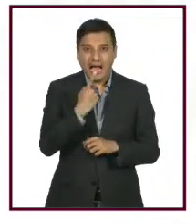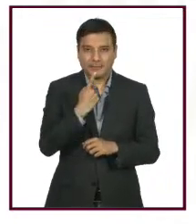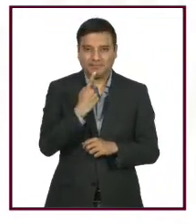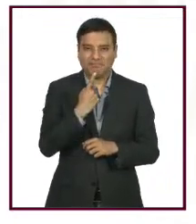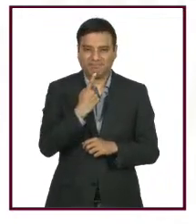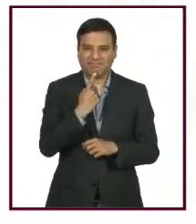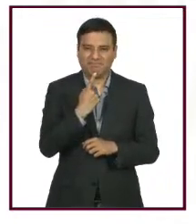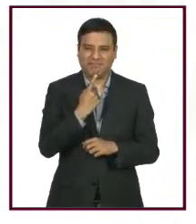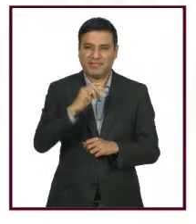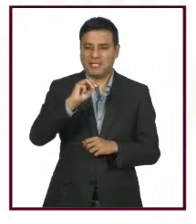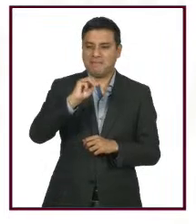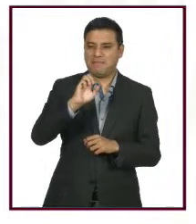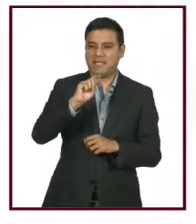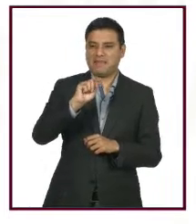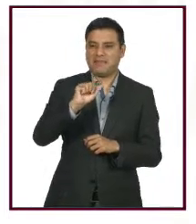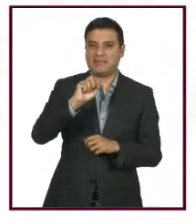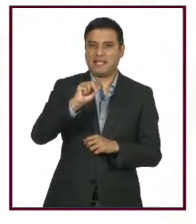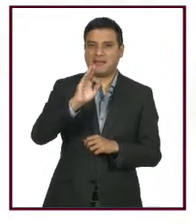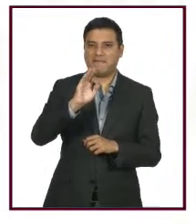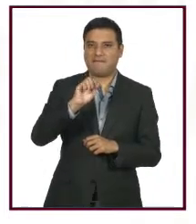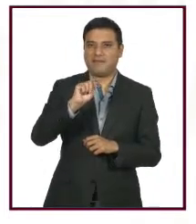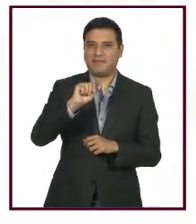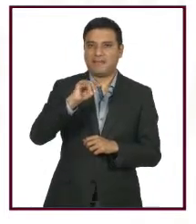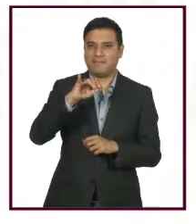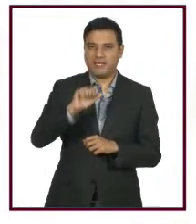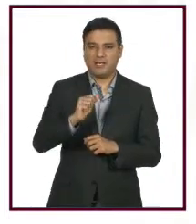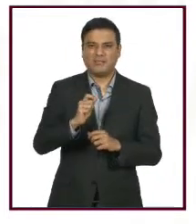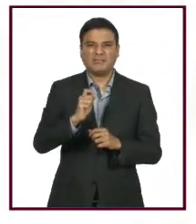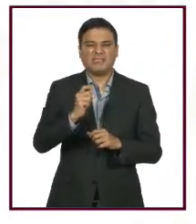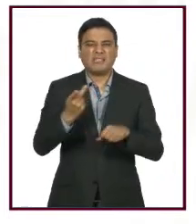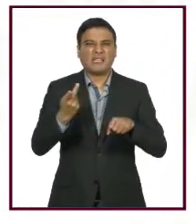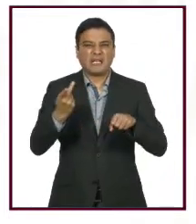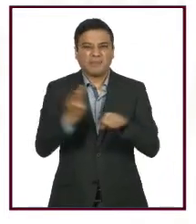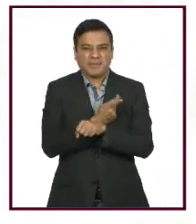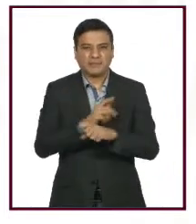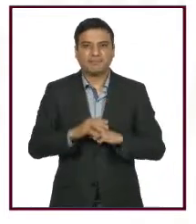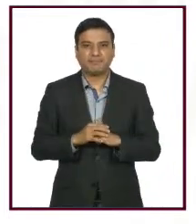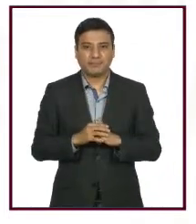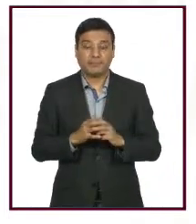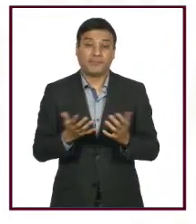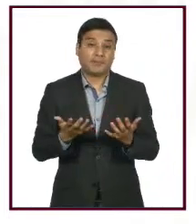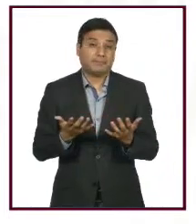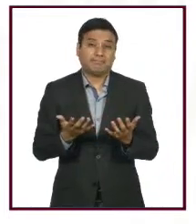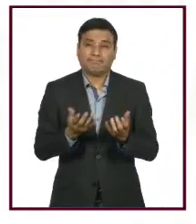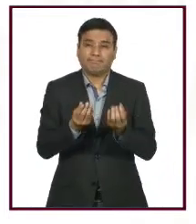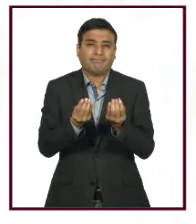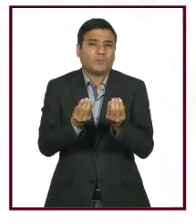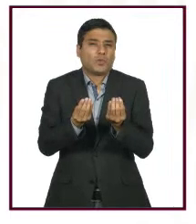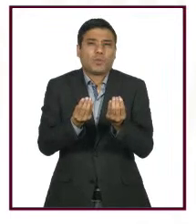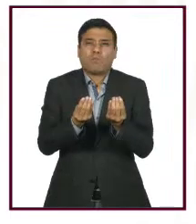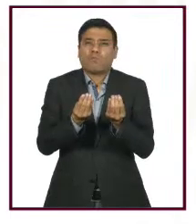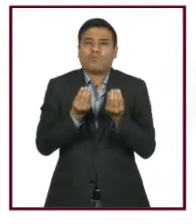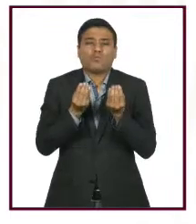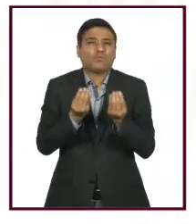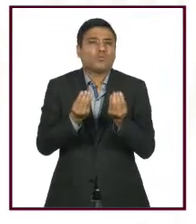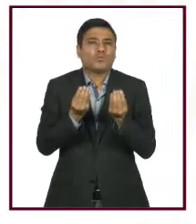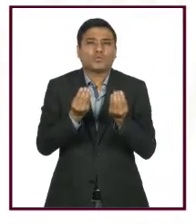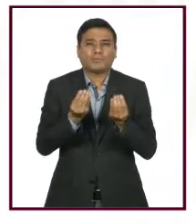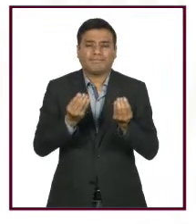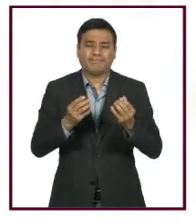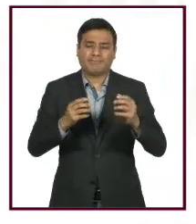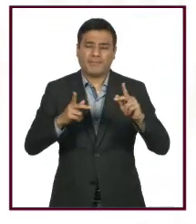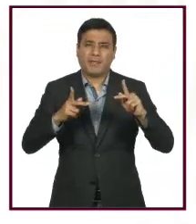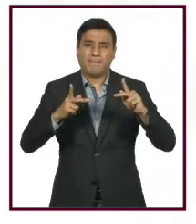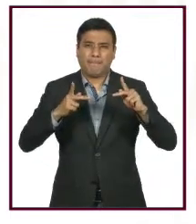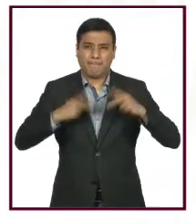que utilizan la metanfetamina, sabemos que hay un alto porcentaje de las y los